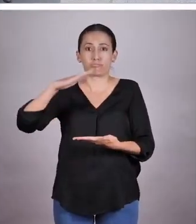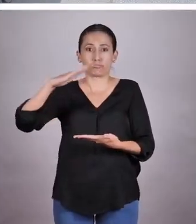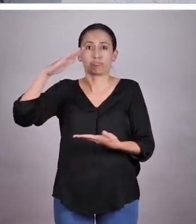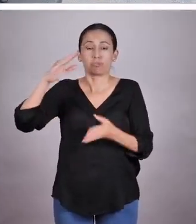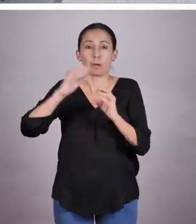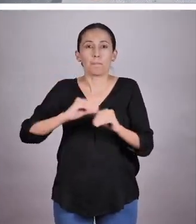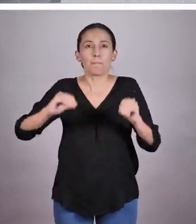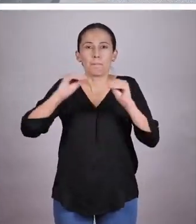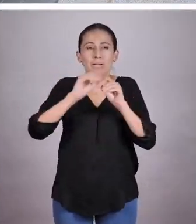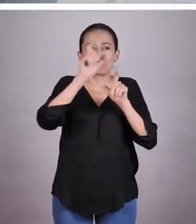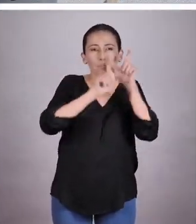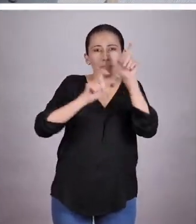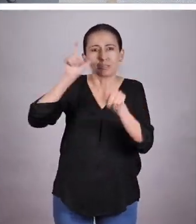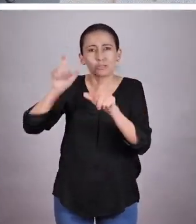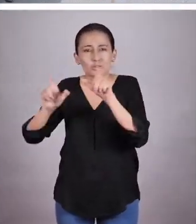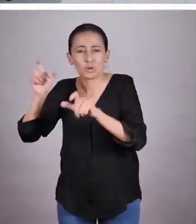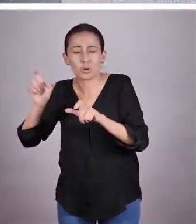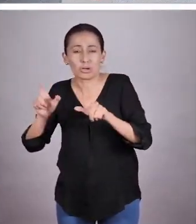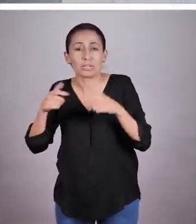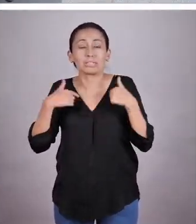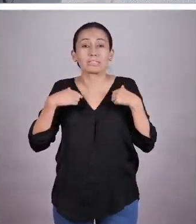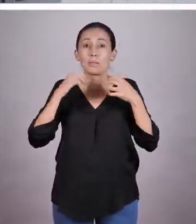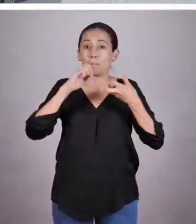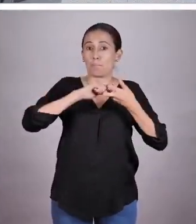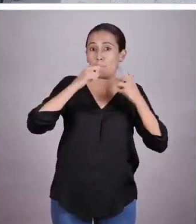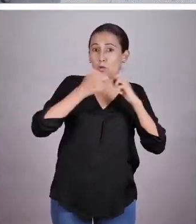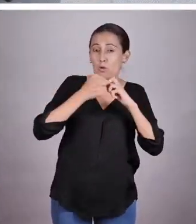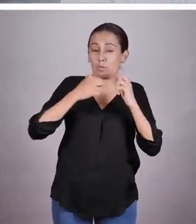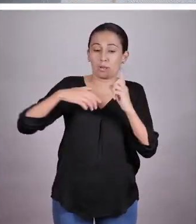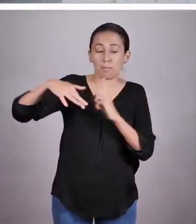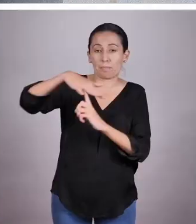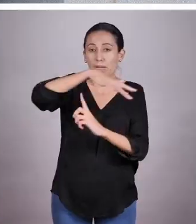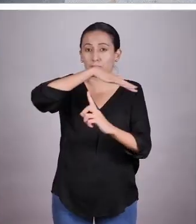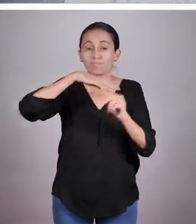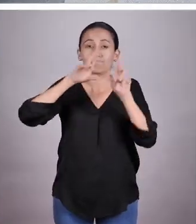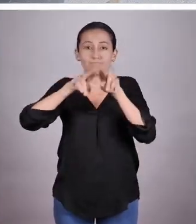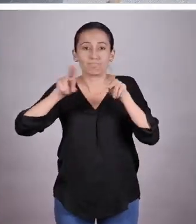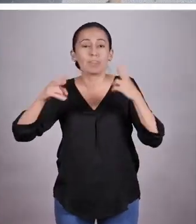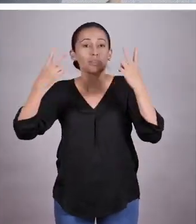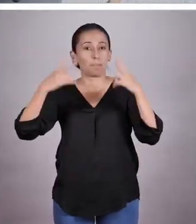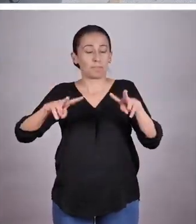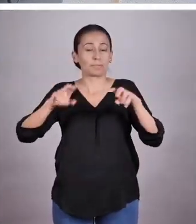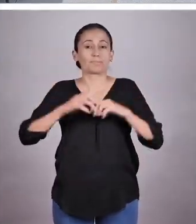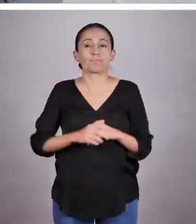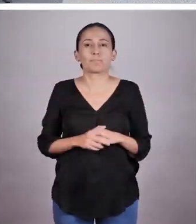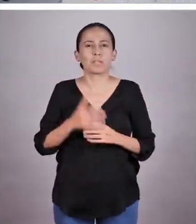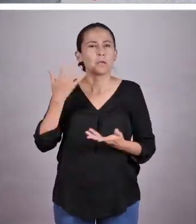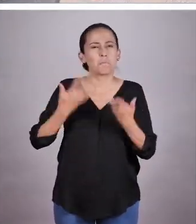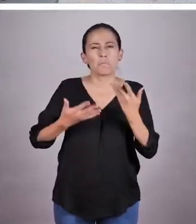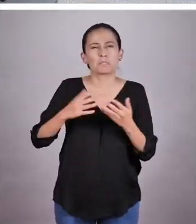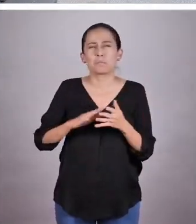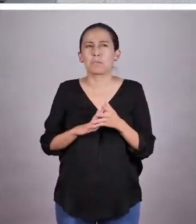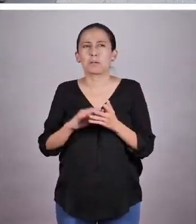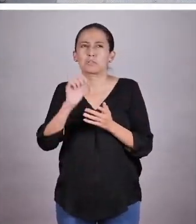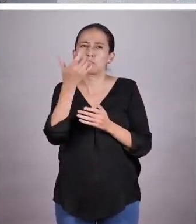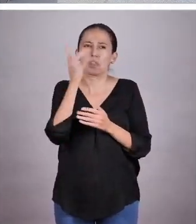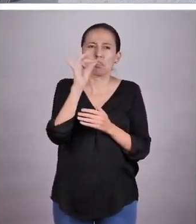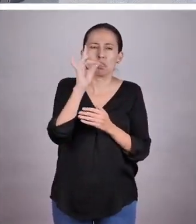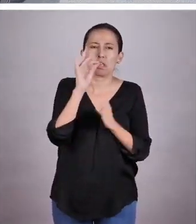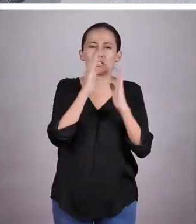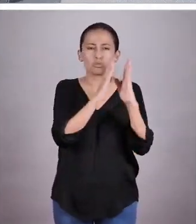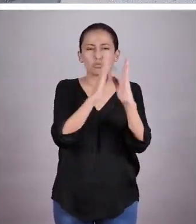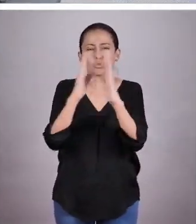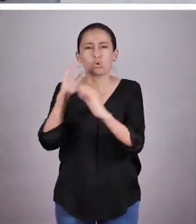parece indetenible, y los problemas socioambientales que de él se desprenden también. A mediados del siglo XVIII, en la Tierra